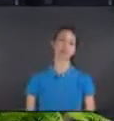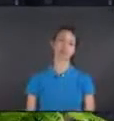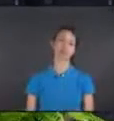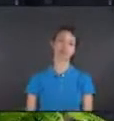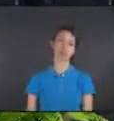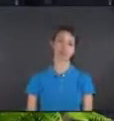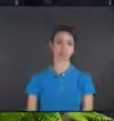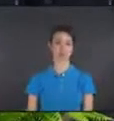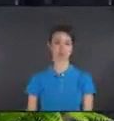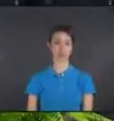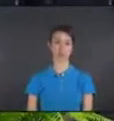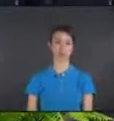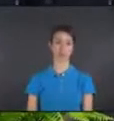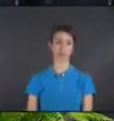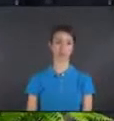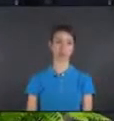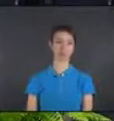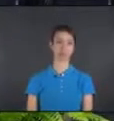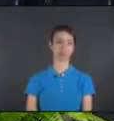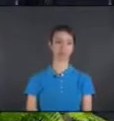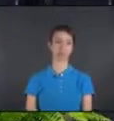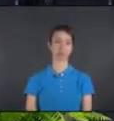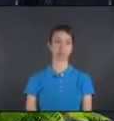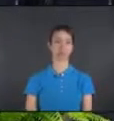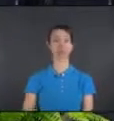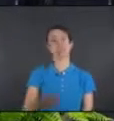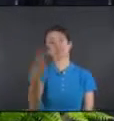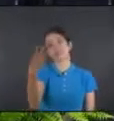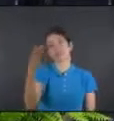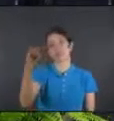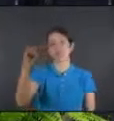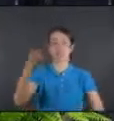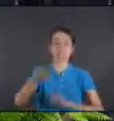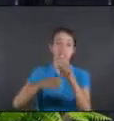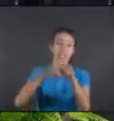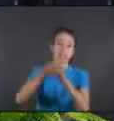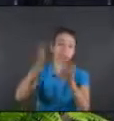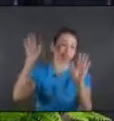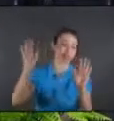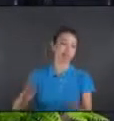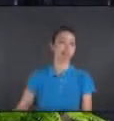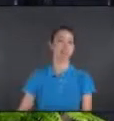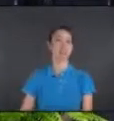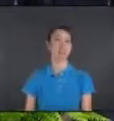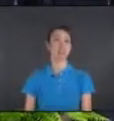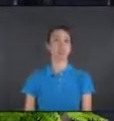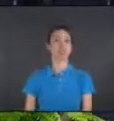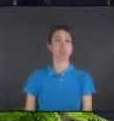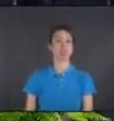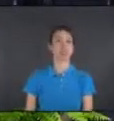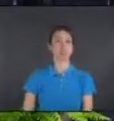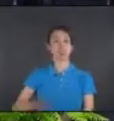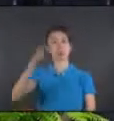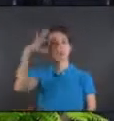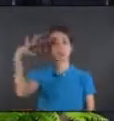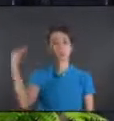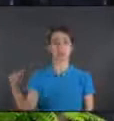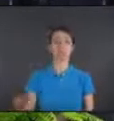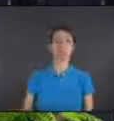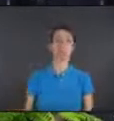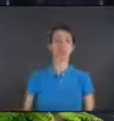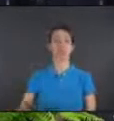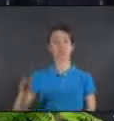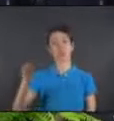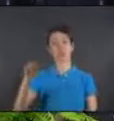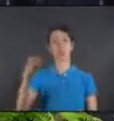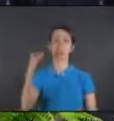Y alguien dirá: hermano, pero ¿y no que el Señor ya viene? Pues, ¿y eso qué? Si el Señor viene mañana, yo hoy siembro, planto